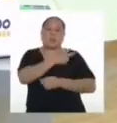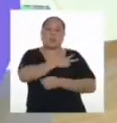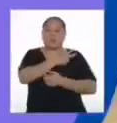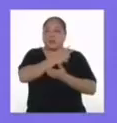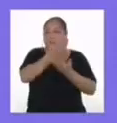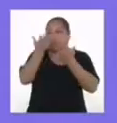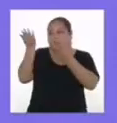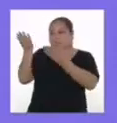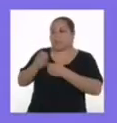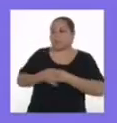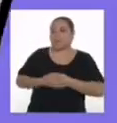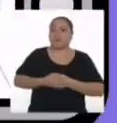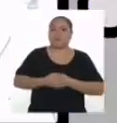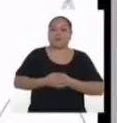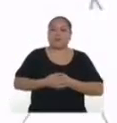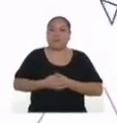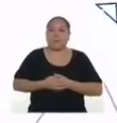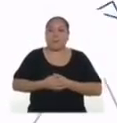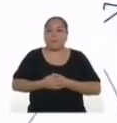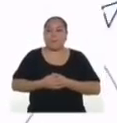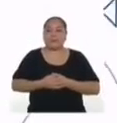profesora.